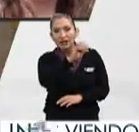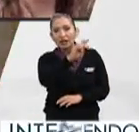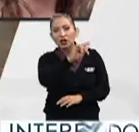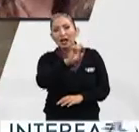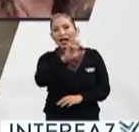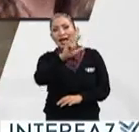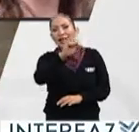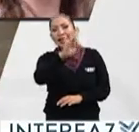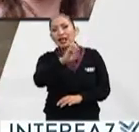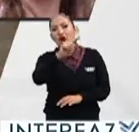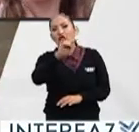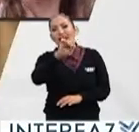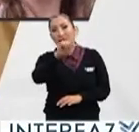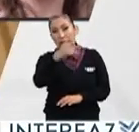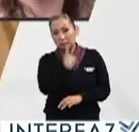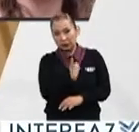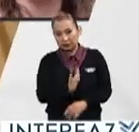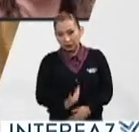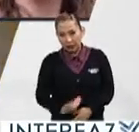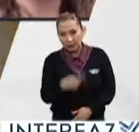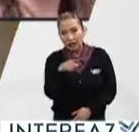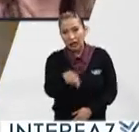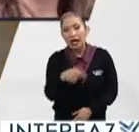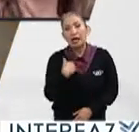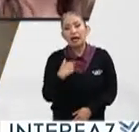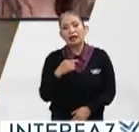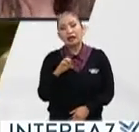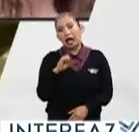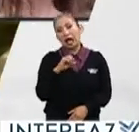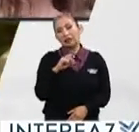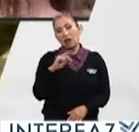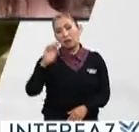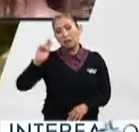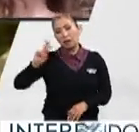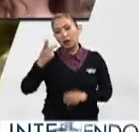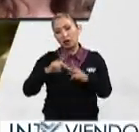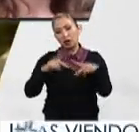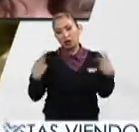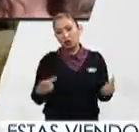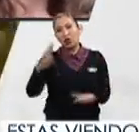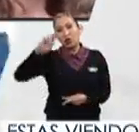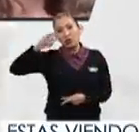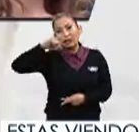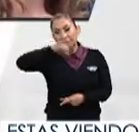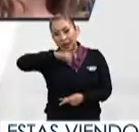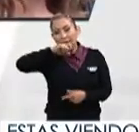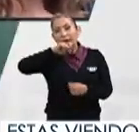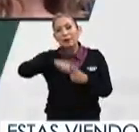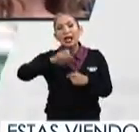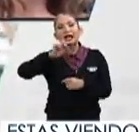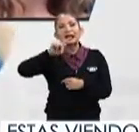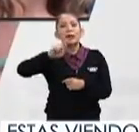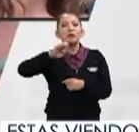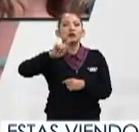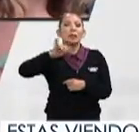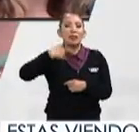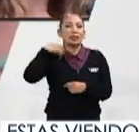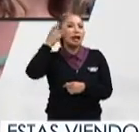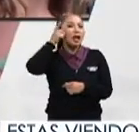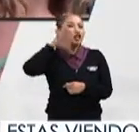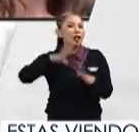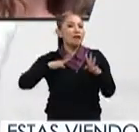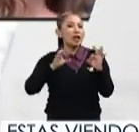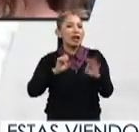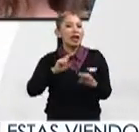Ili Ortiz, el presidente y CEO del periódico El Universal, también por parte de Enrique Bustamante, el director